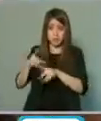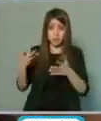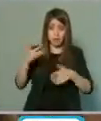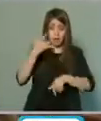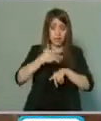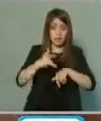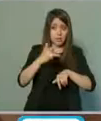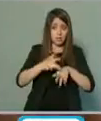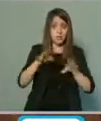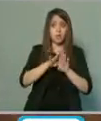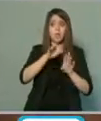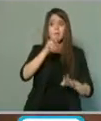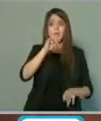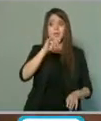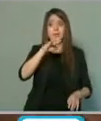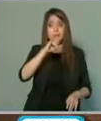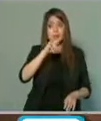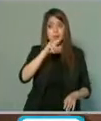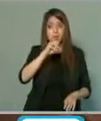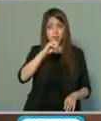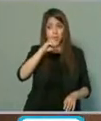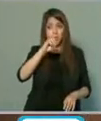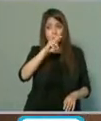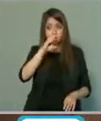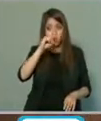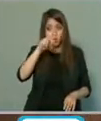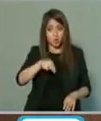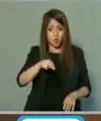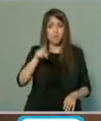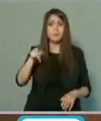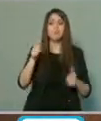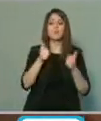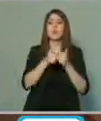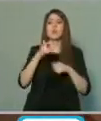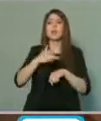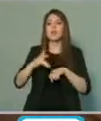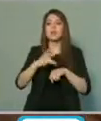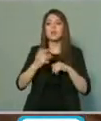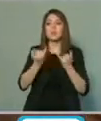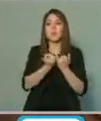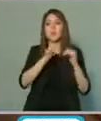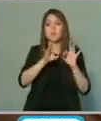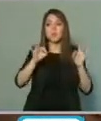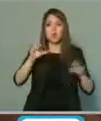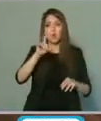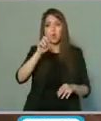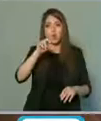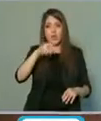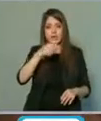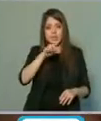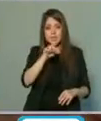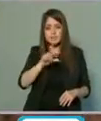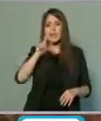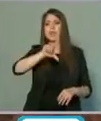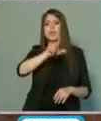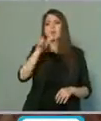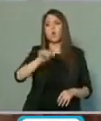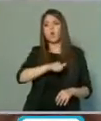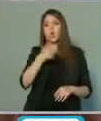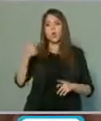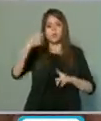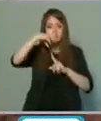queso con pimiento morrón. Sí, el de pimiento morrón con queso, el de longaniza y el de champiñones. El